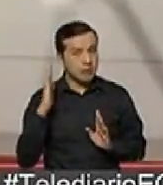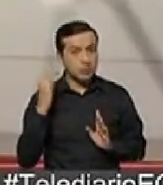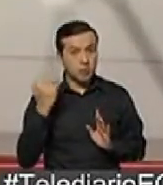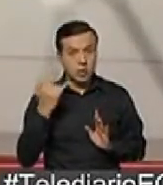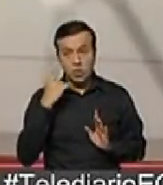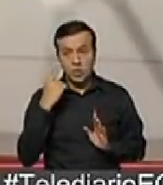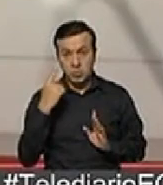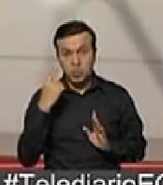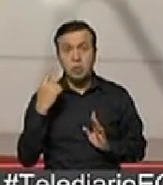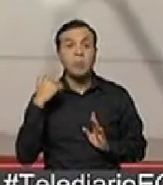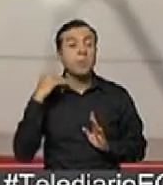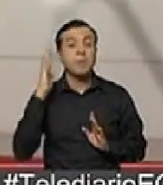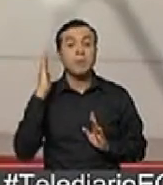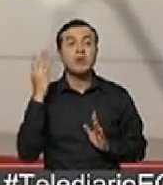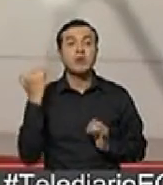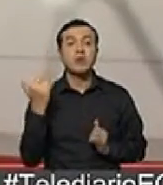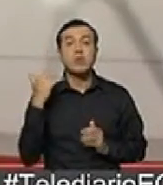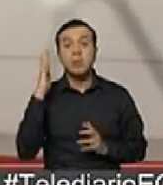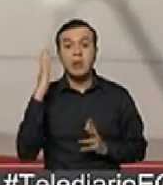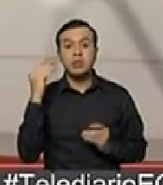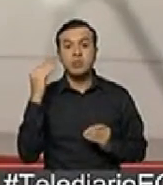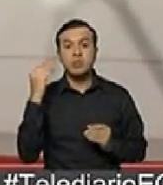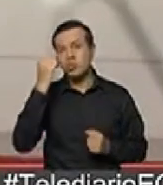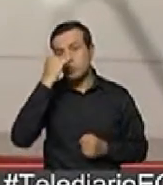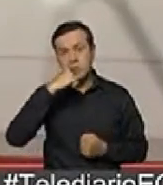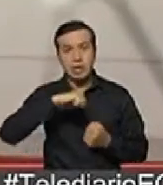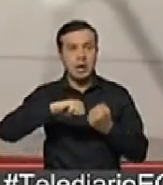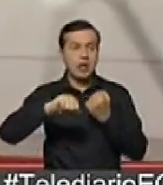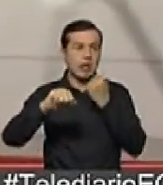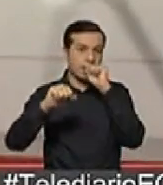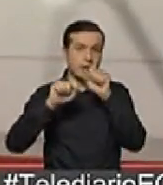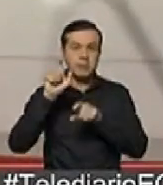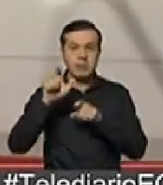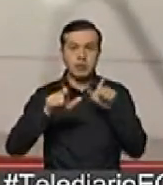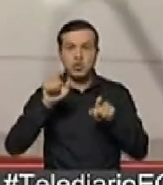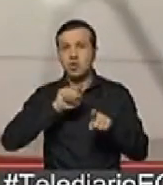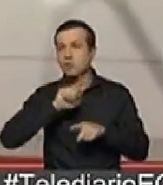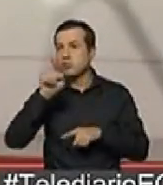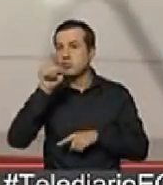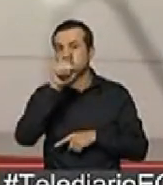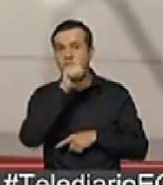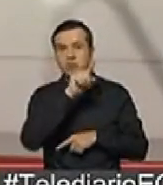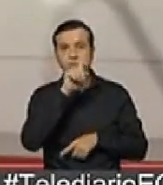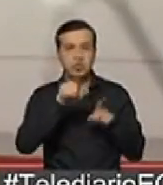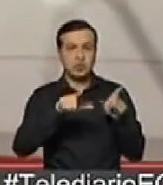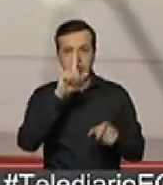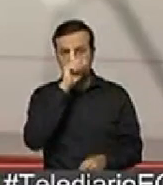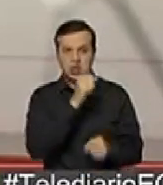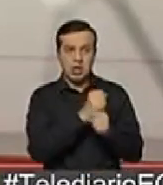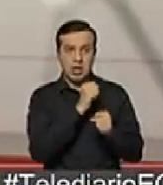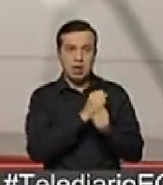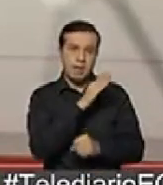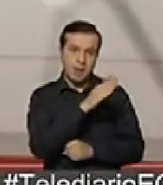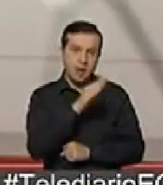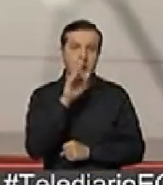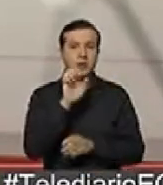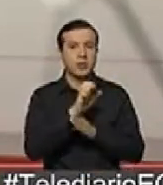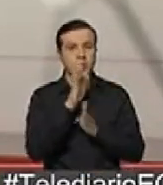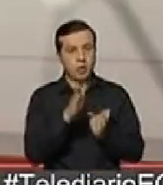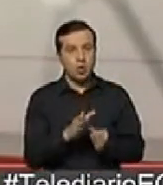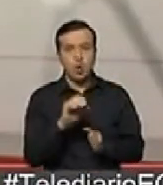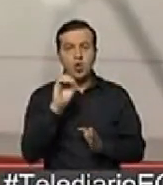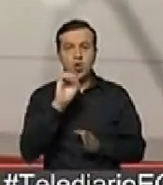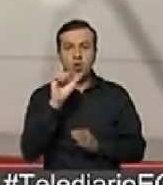ahora mucho más viajes de personas que están trabajando, personas ecuatorianas